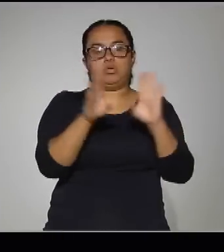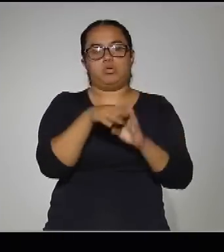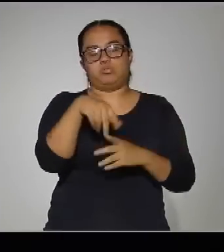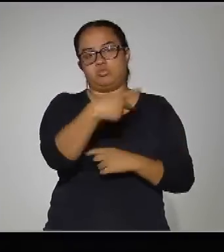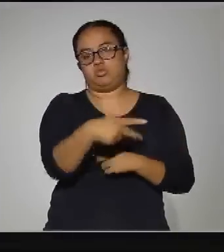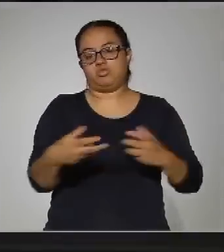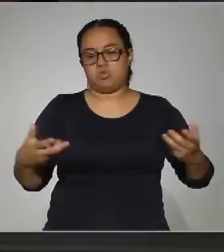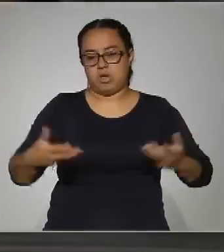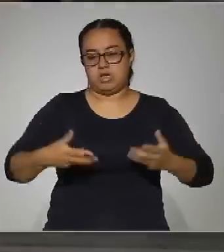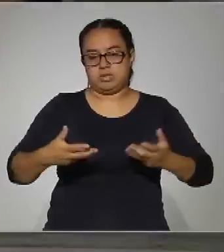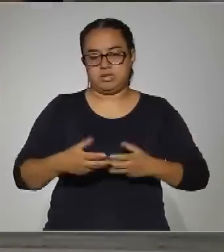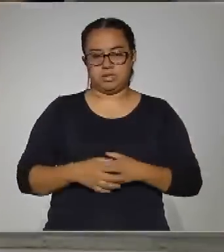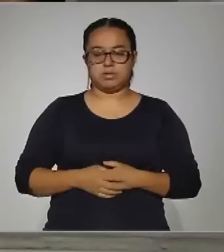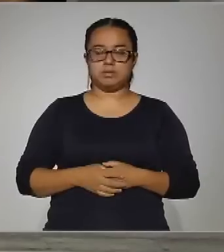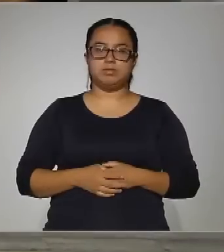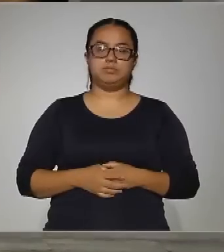¿no?